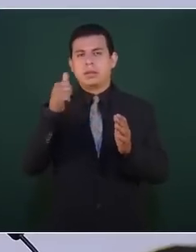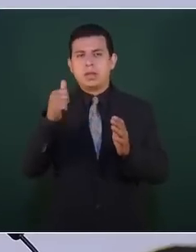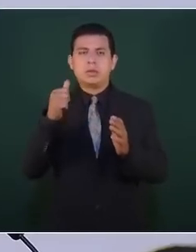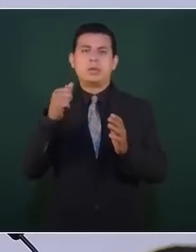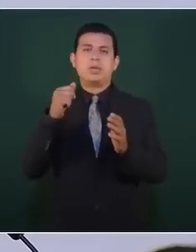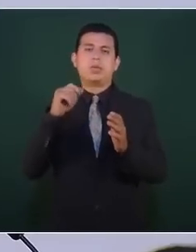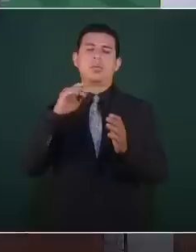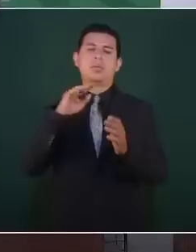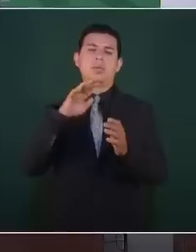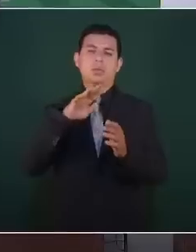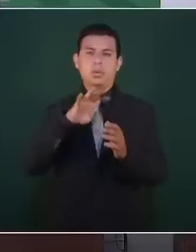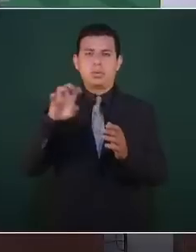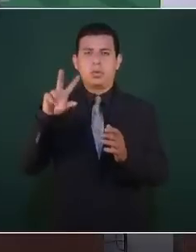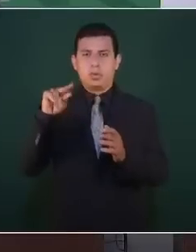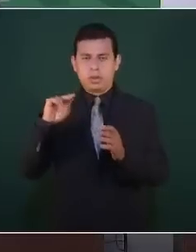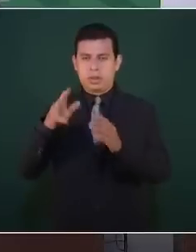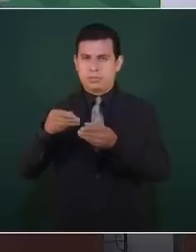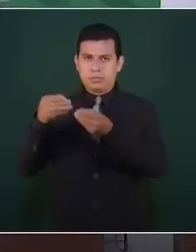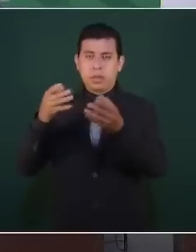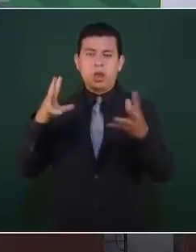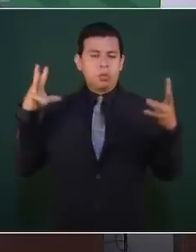1.426.480. Se han aplicado